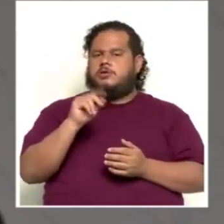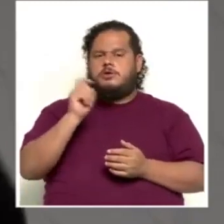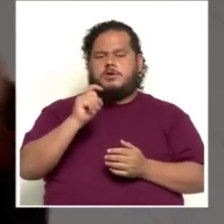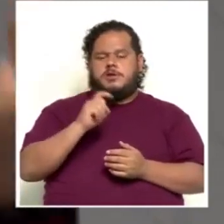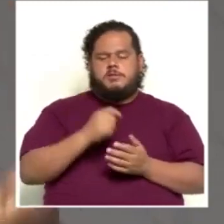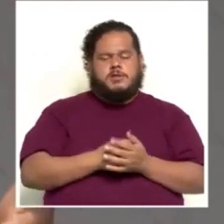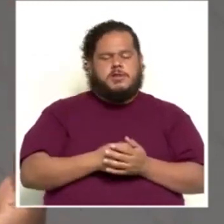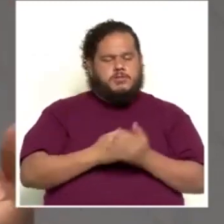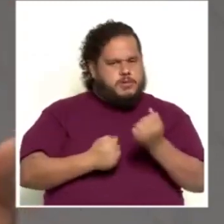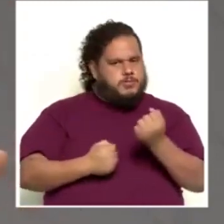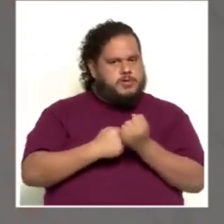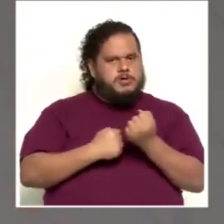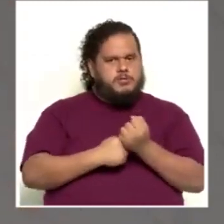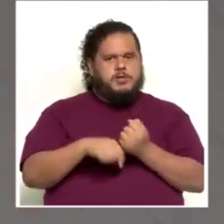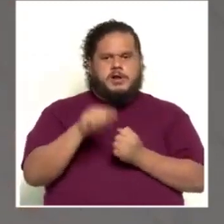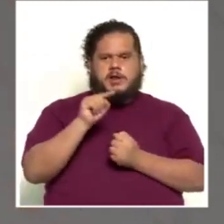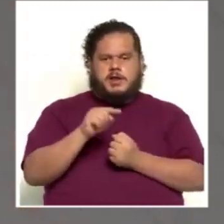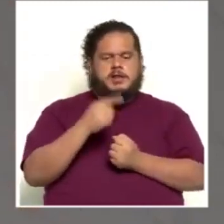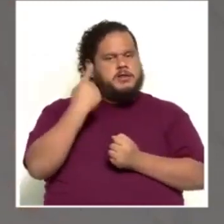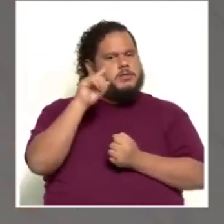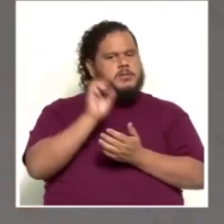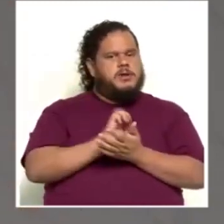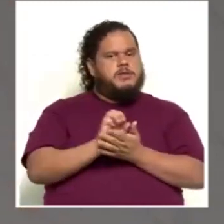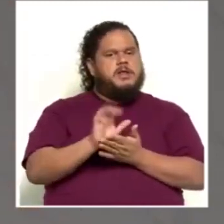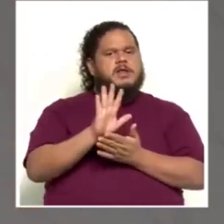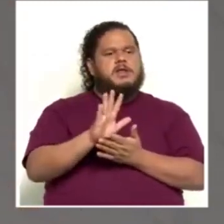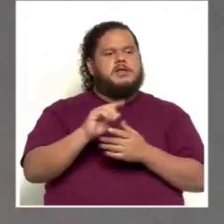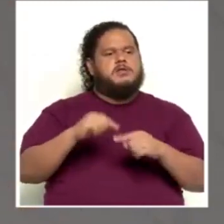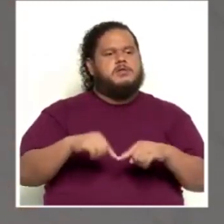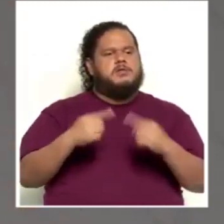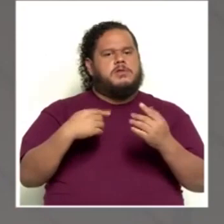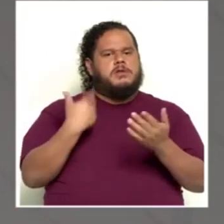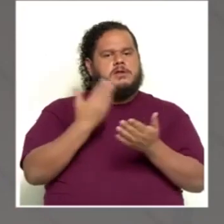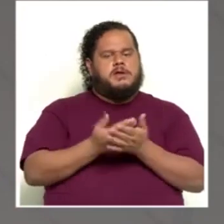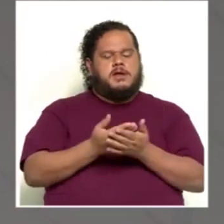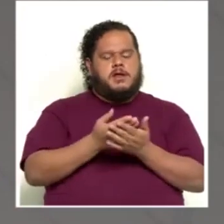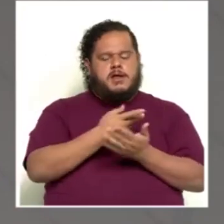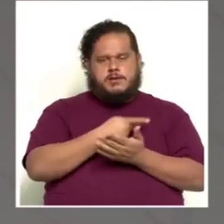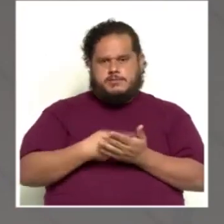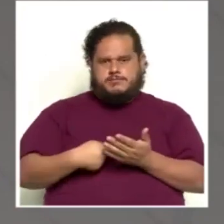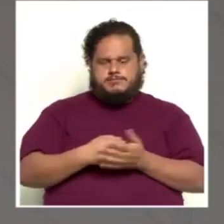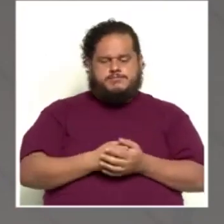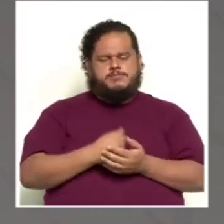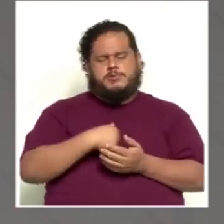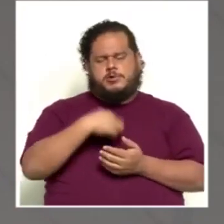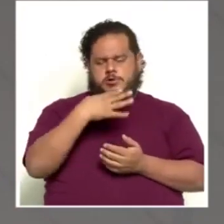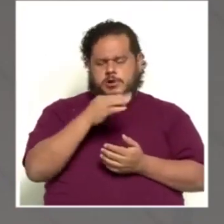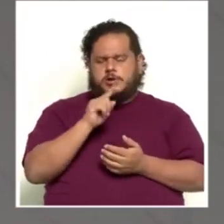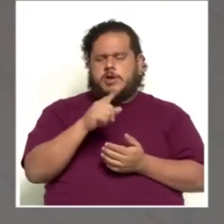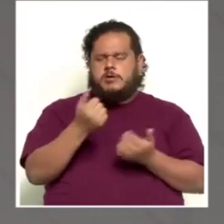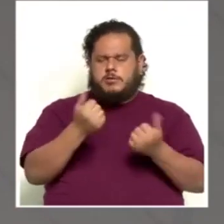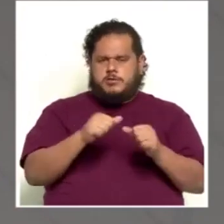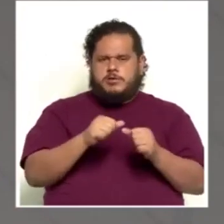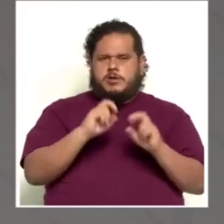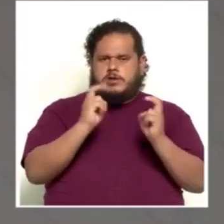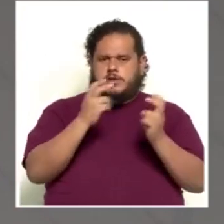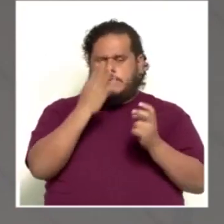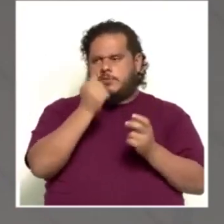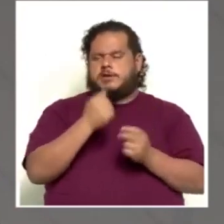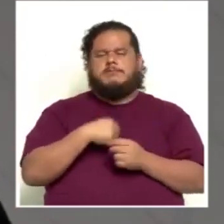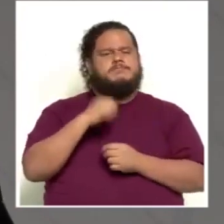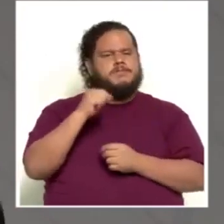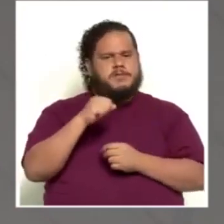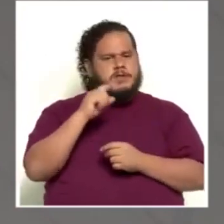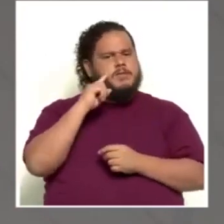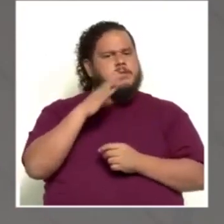fue por respaldarlo a él, sino para evitar que su contendor llegara a la presidencia. Creo que por ahí va a apostar el tema, porque sí me parece